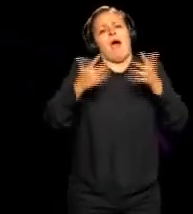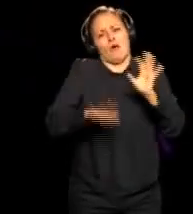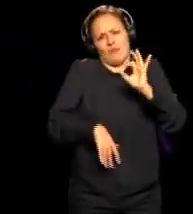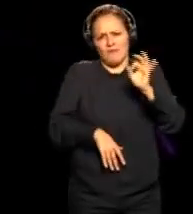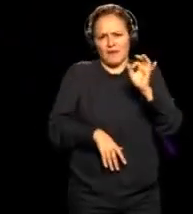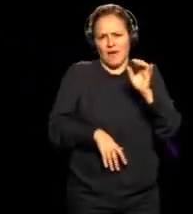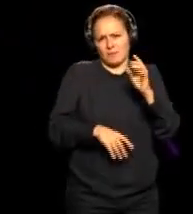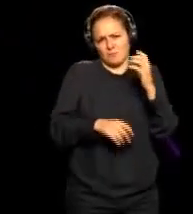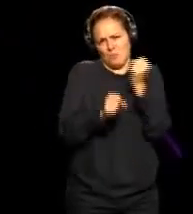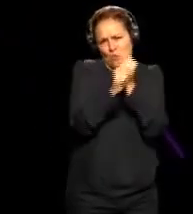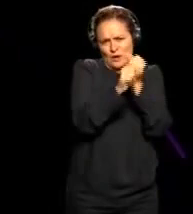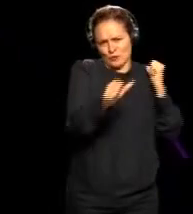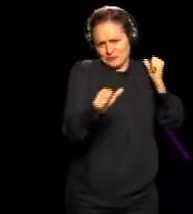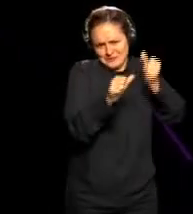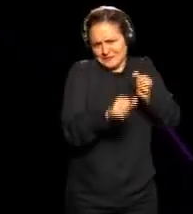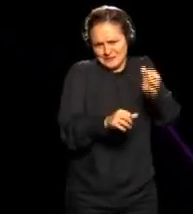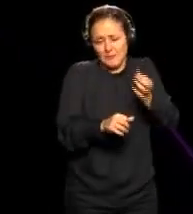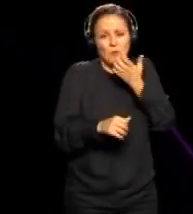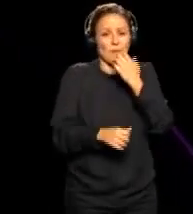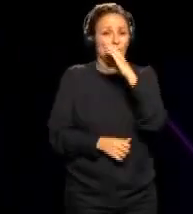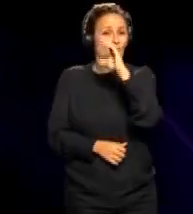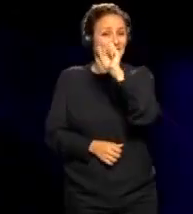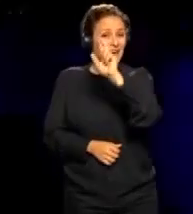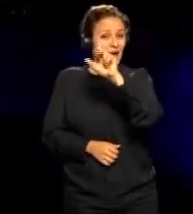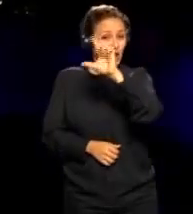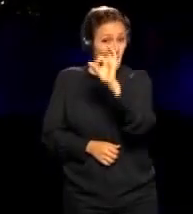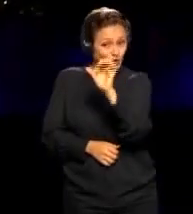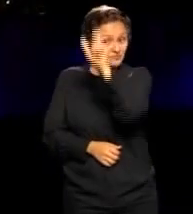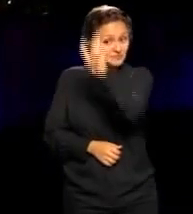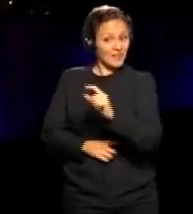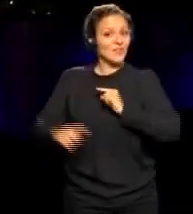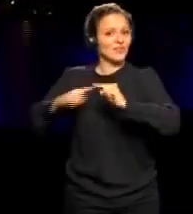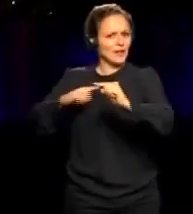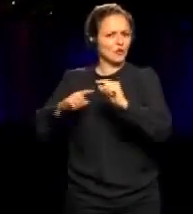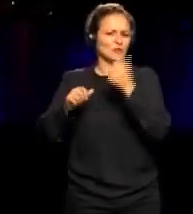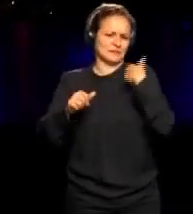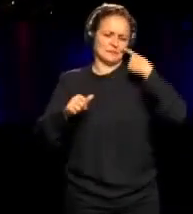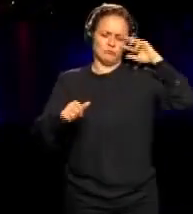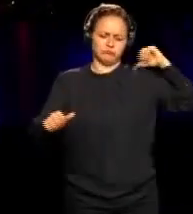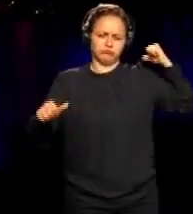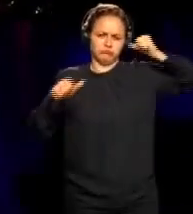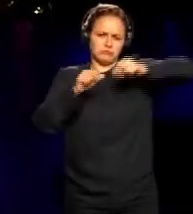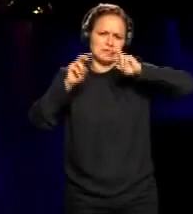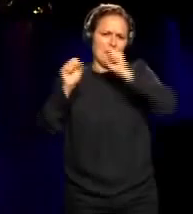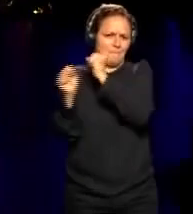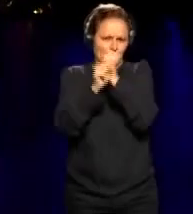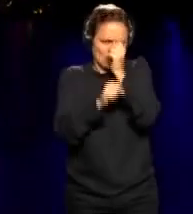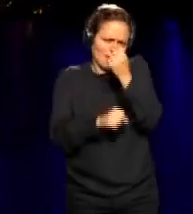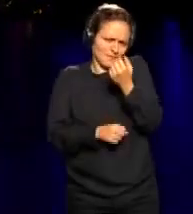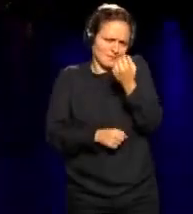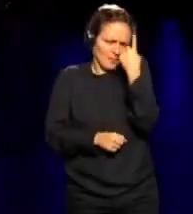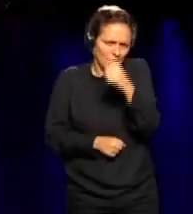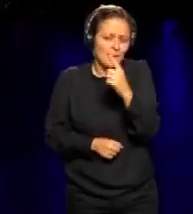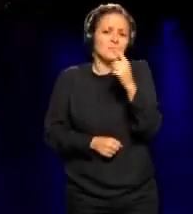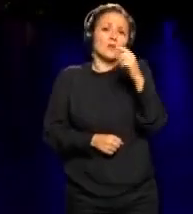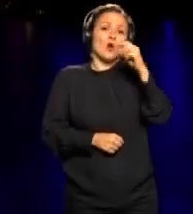la vida. Por ejemplo, mi querido Carlos es el director que ya tiene un bagaje importante en el mundo de las murcas. Óscar Gómez